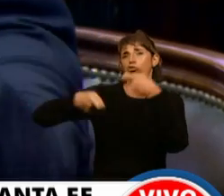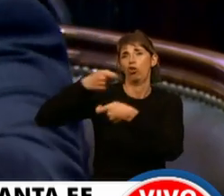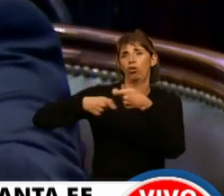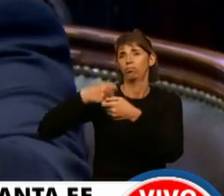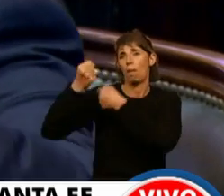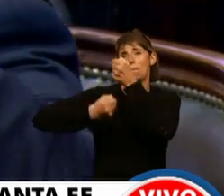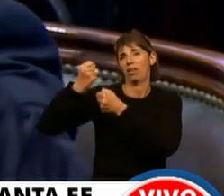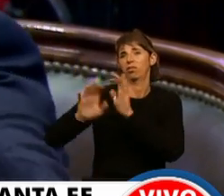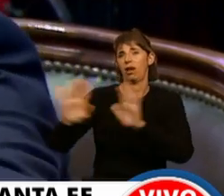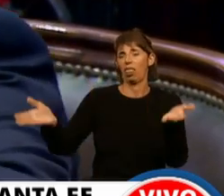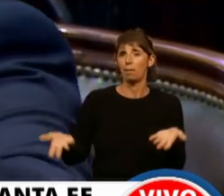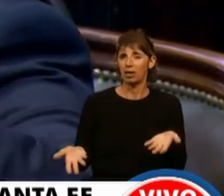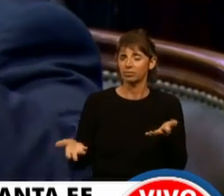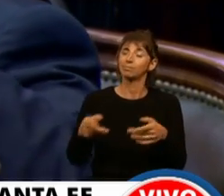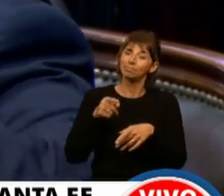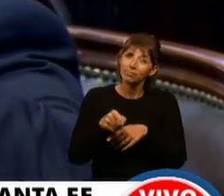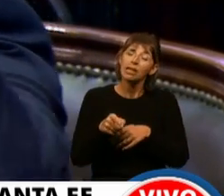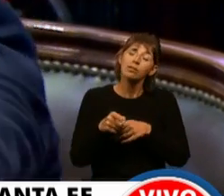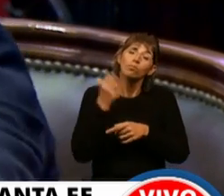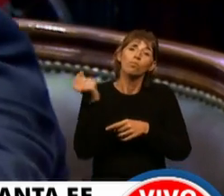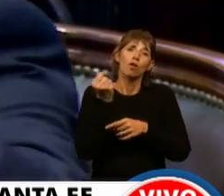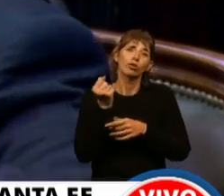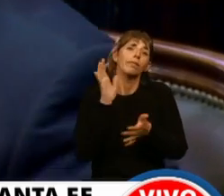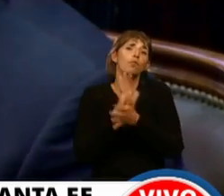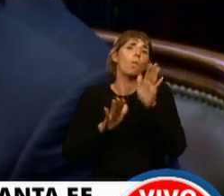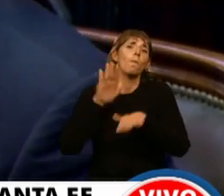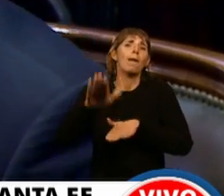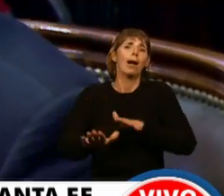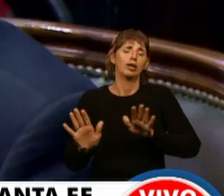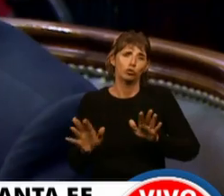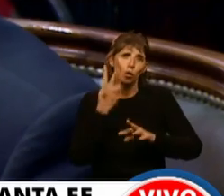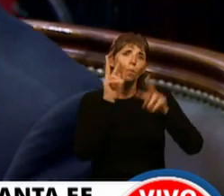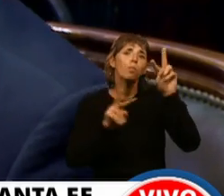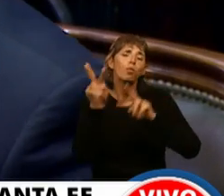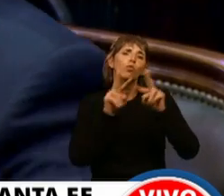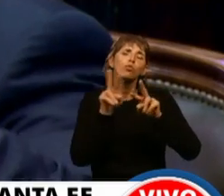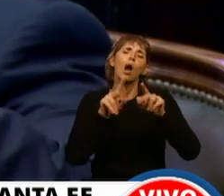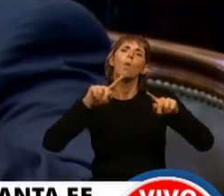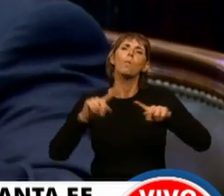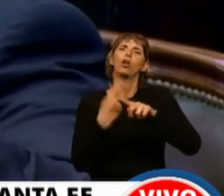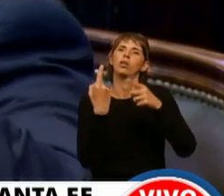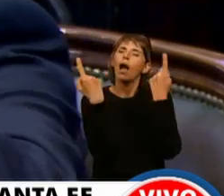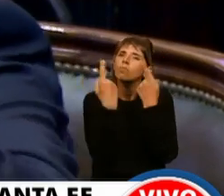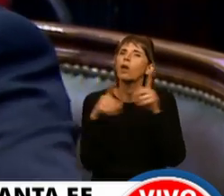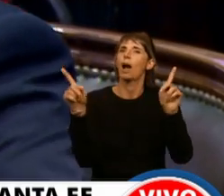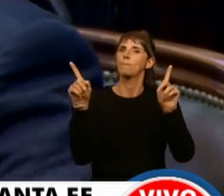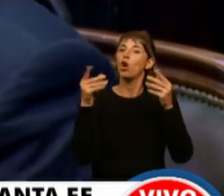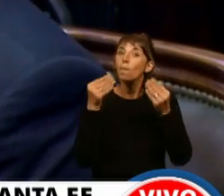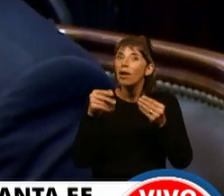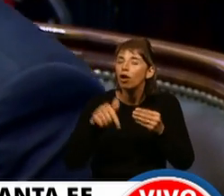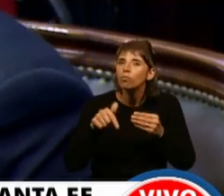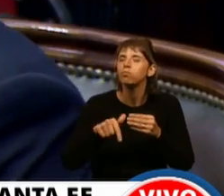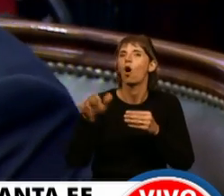esto es un paso importante rumbo a una política diferente pero es un momento es una gran oportunidad